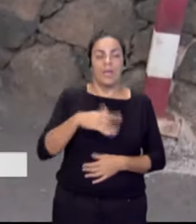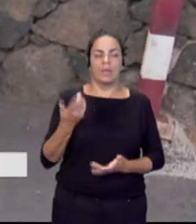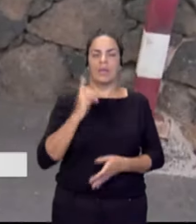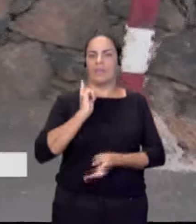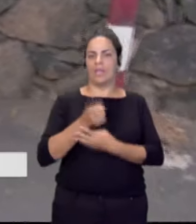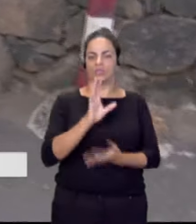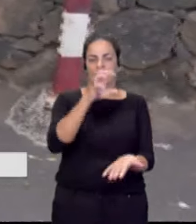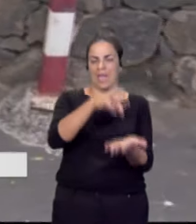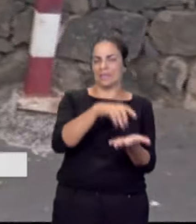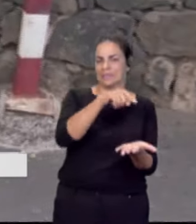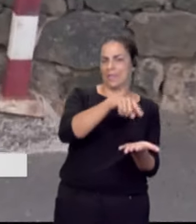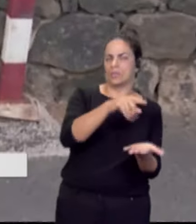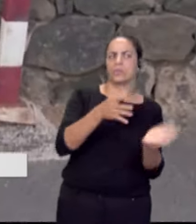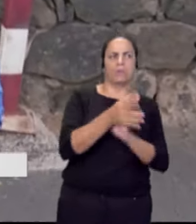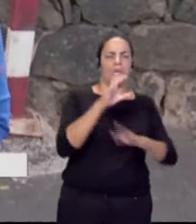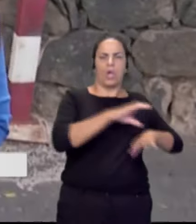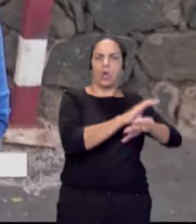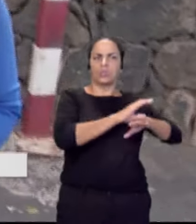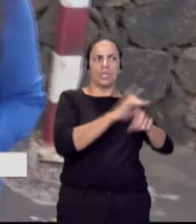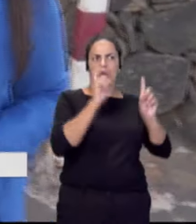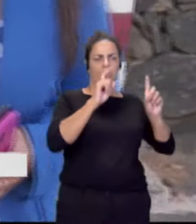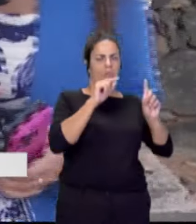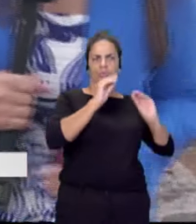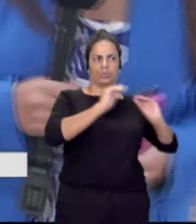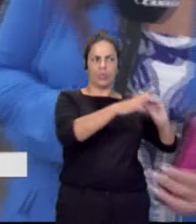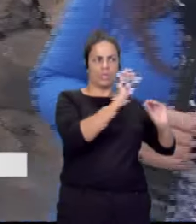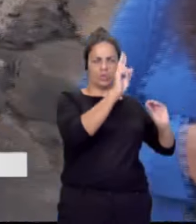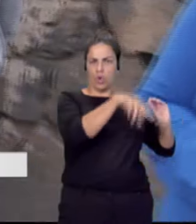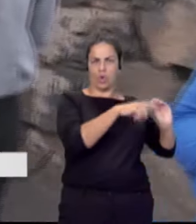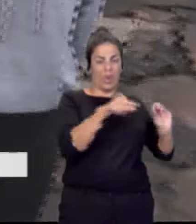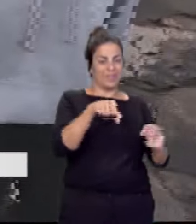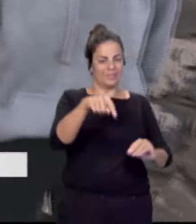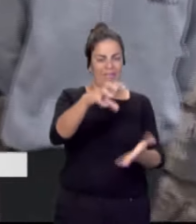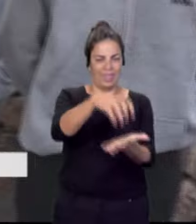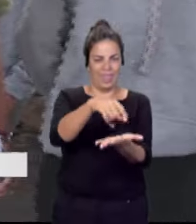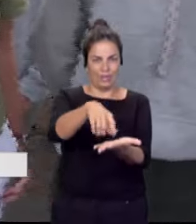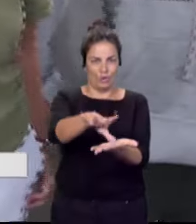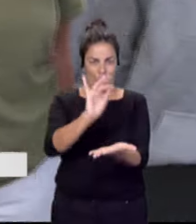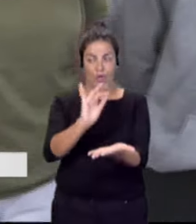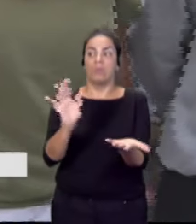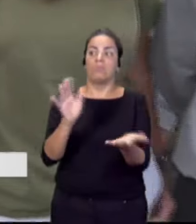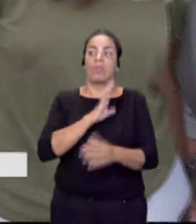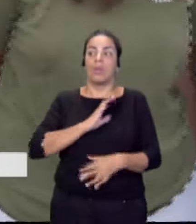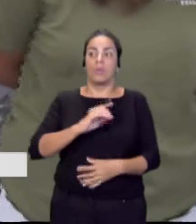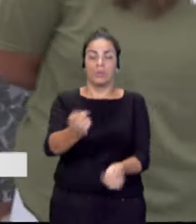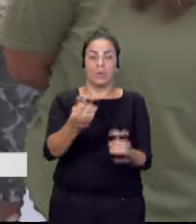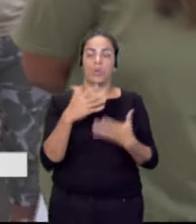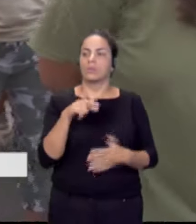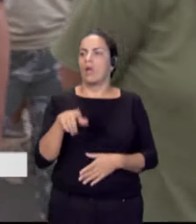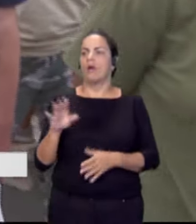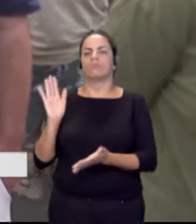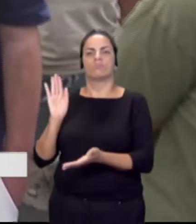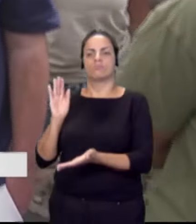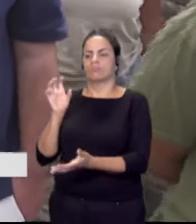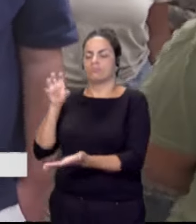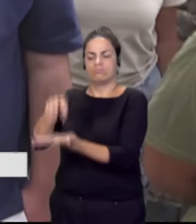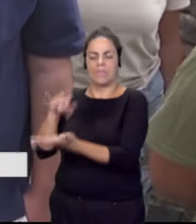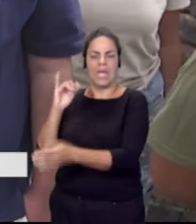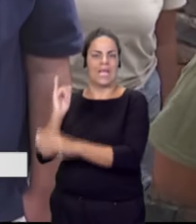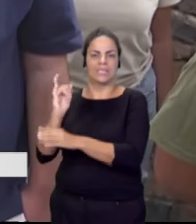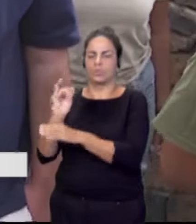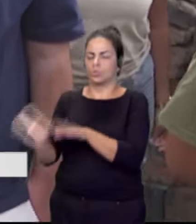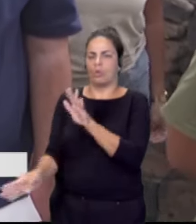centro y no por la Consejería de Educación y de momento nos han trasladado que va a seguir impartiéndose ahí en el instituto.